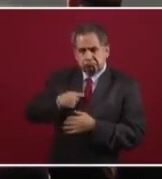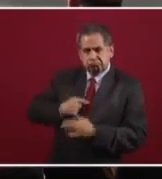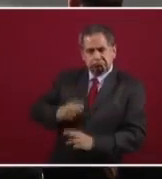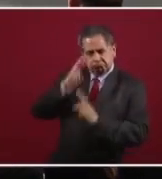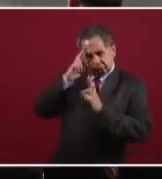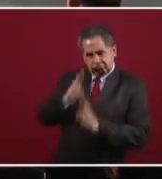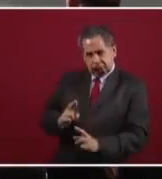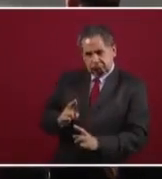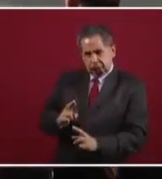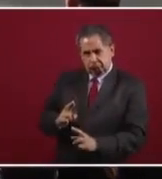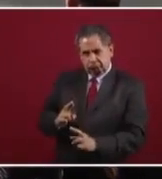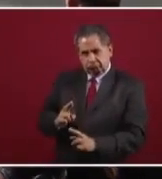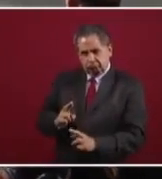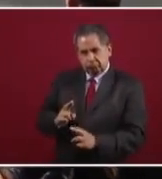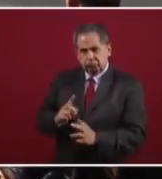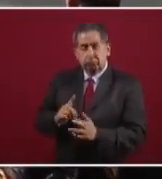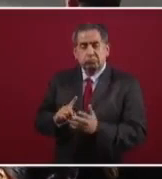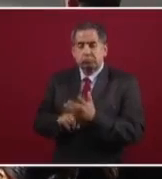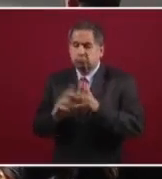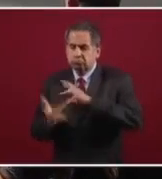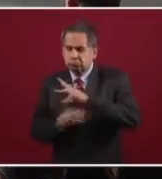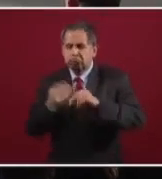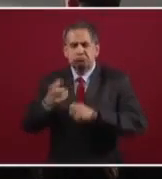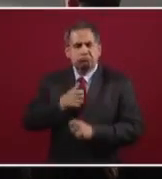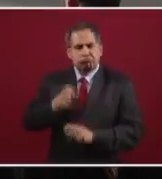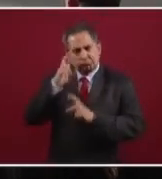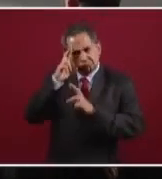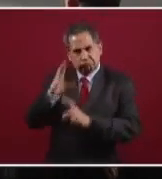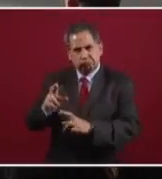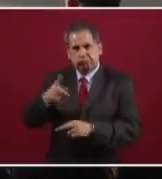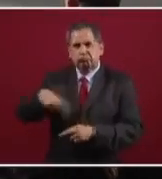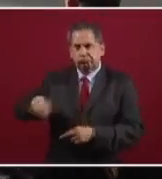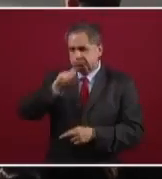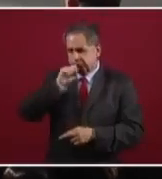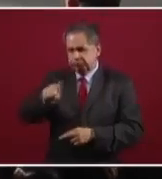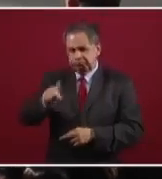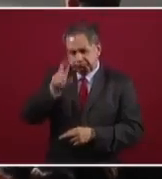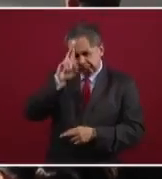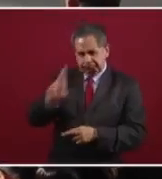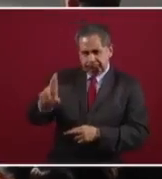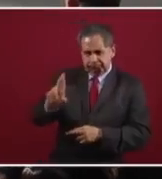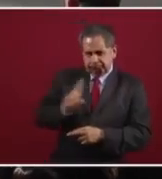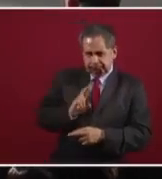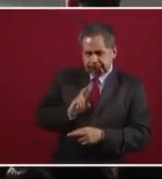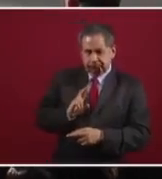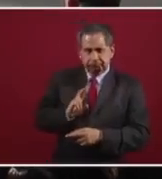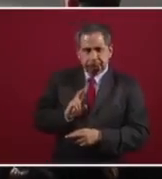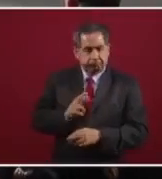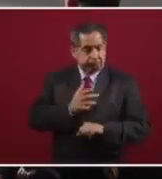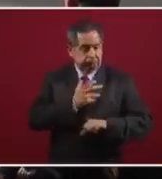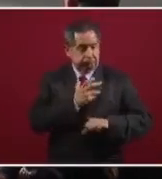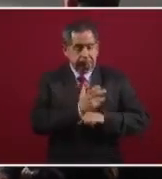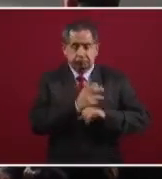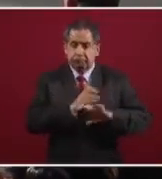respeto y le respeto a sí mismo. Estados Unidos